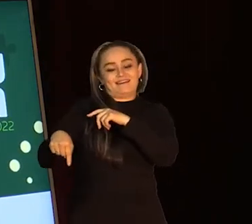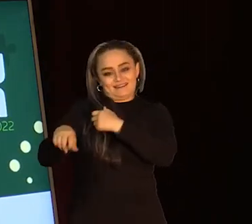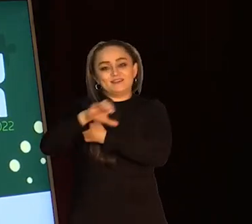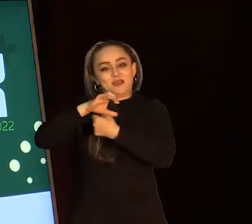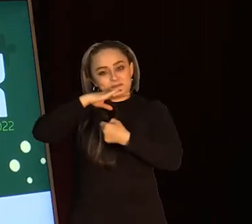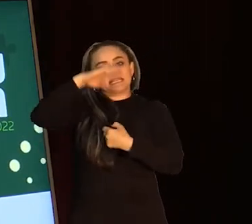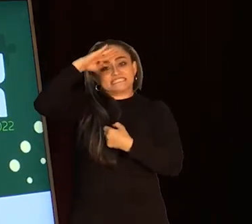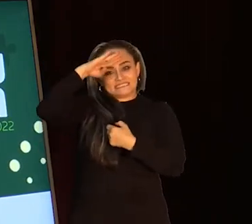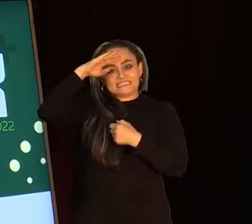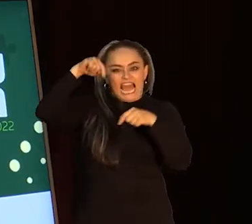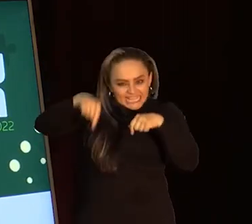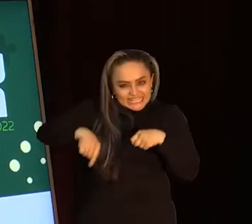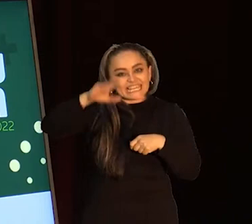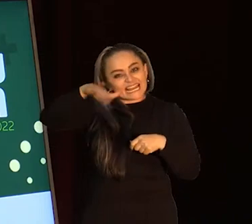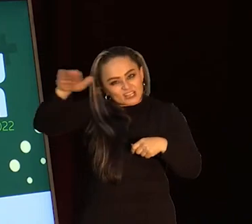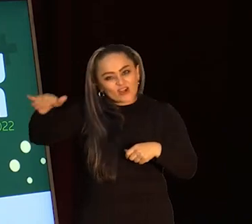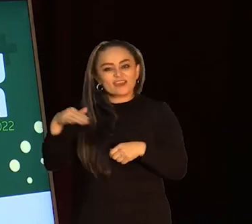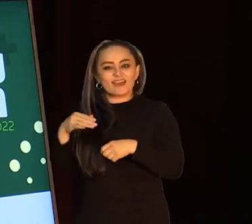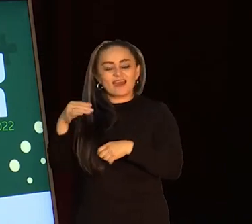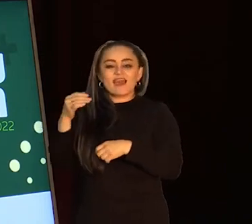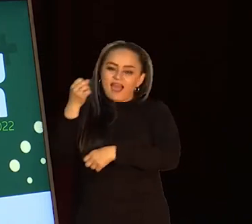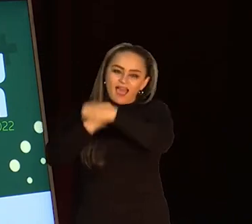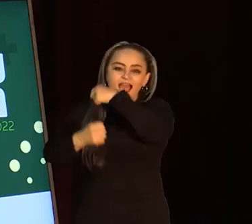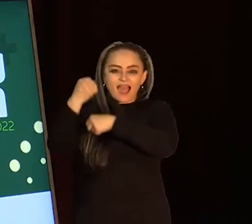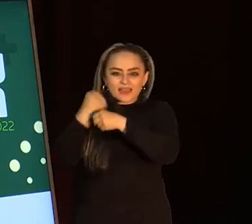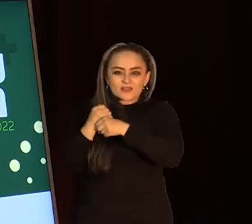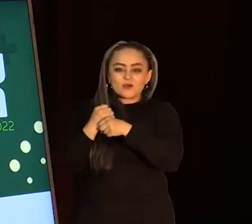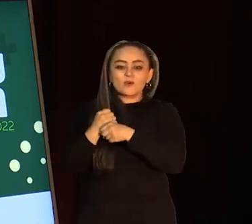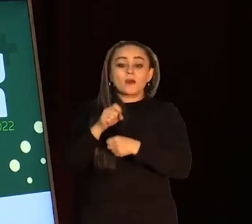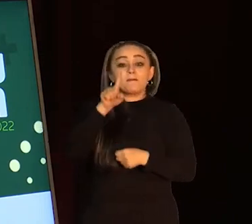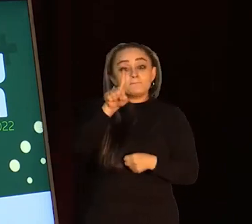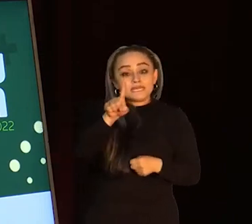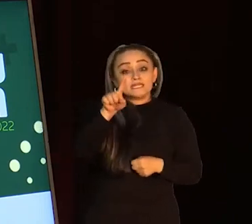en Antioquia. En el año